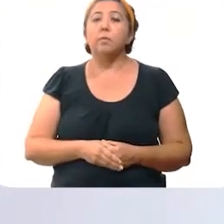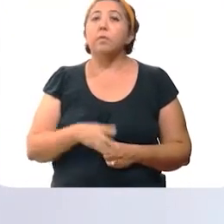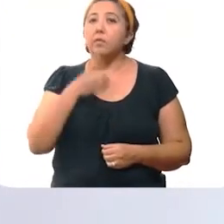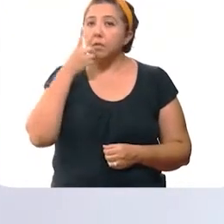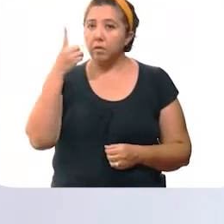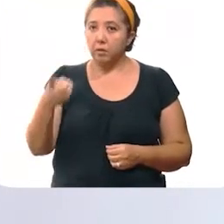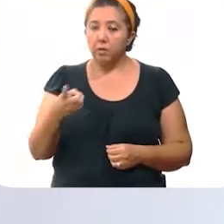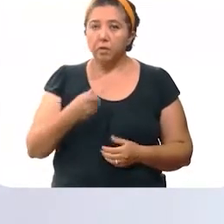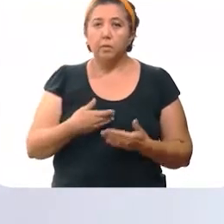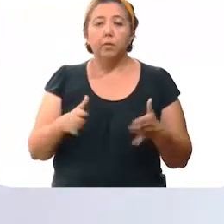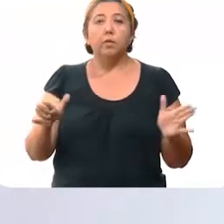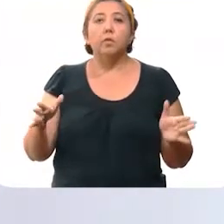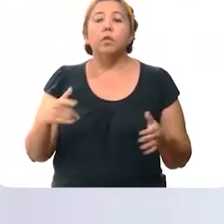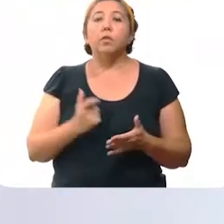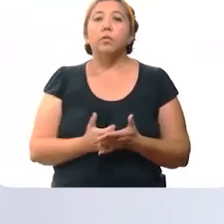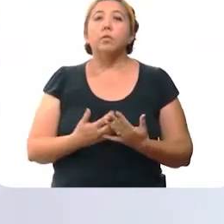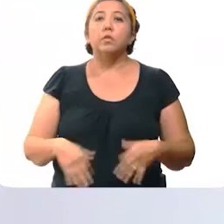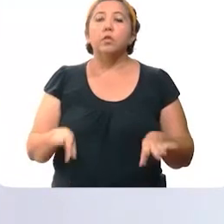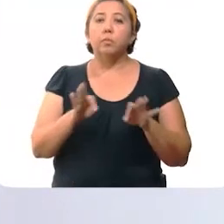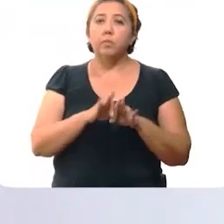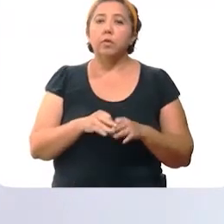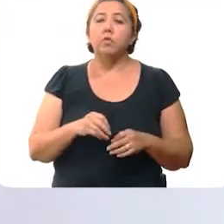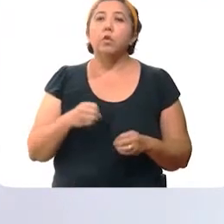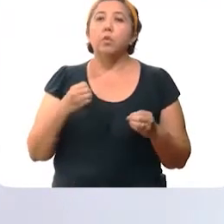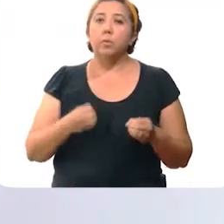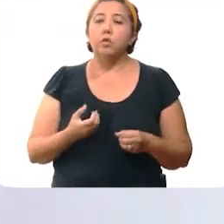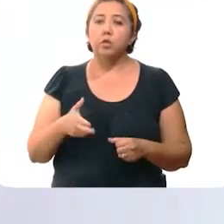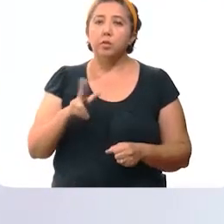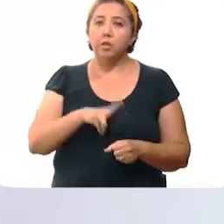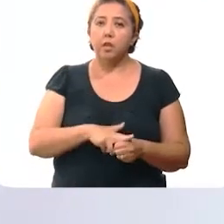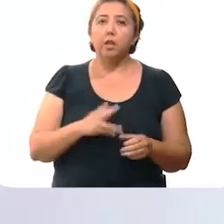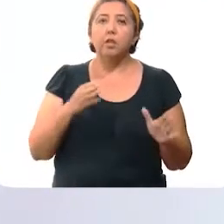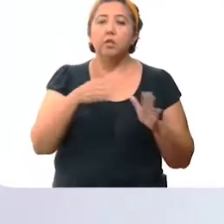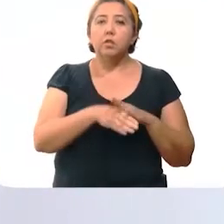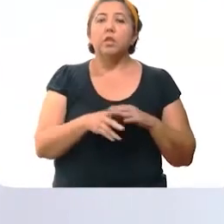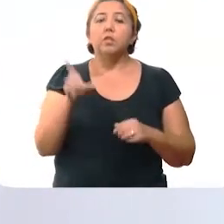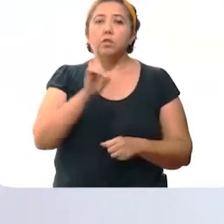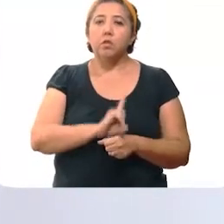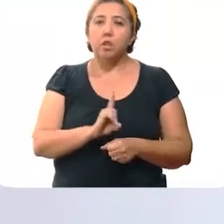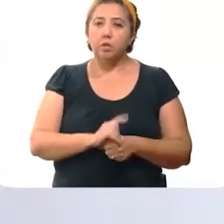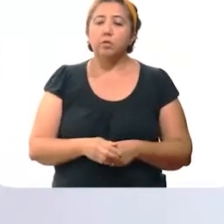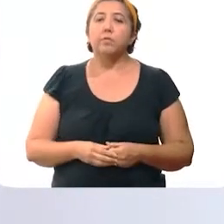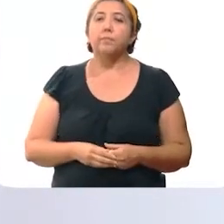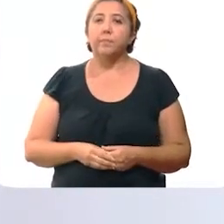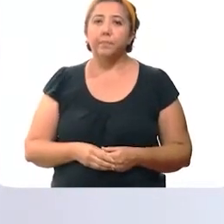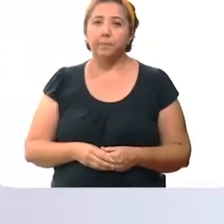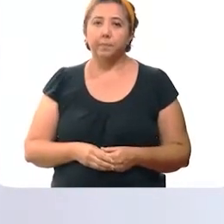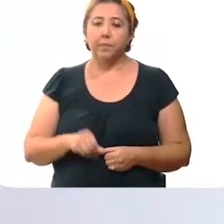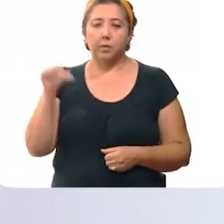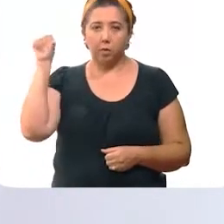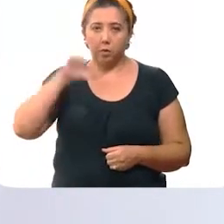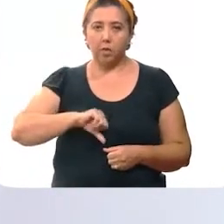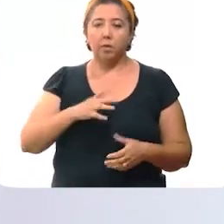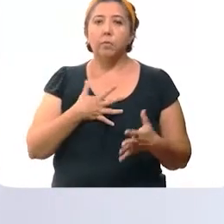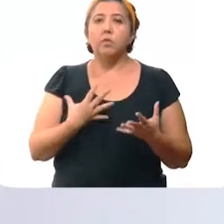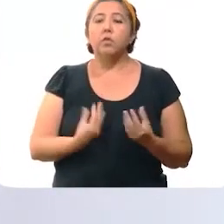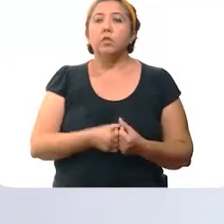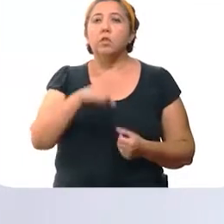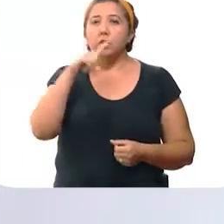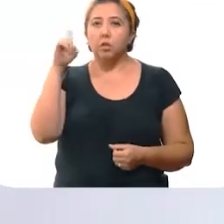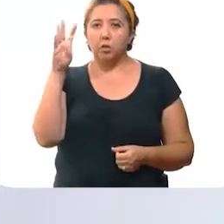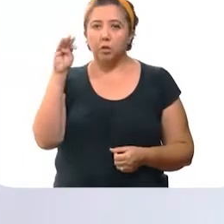se ha señalado, en la reapertura económica los datos más importantes son la ocupación hospitalaria y los ingresos diarios. El día de hoy